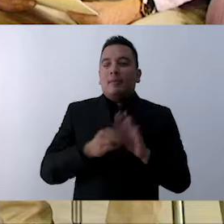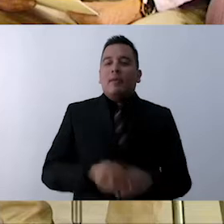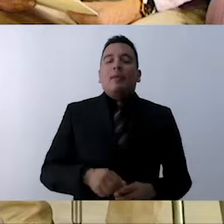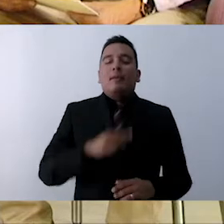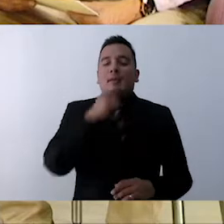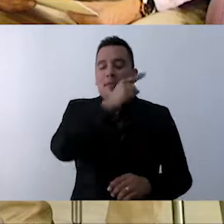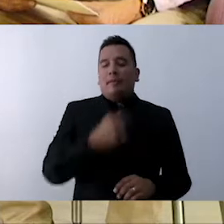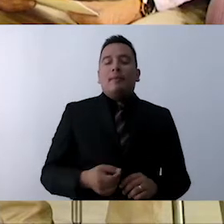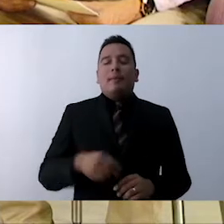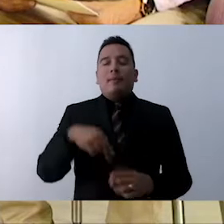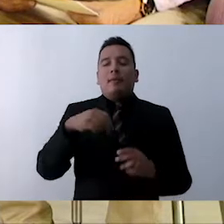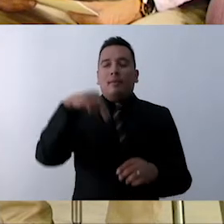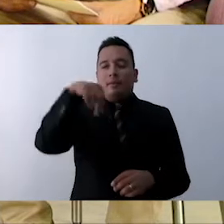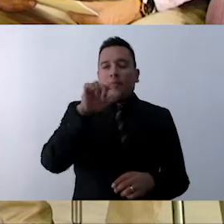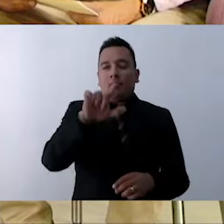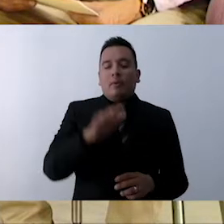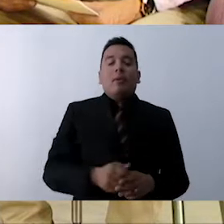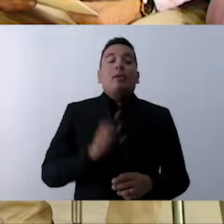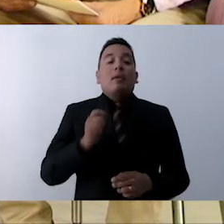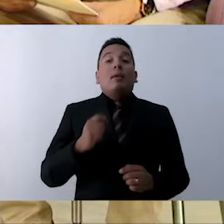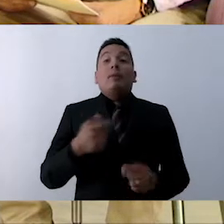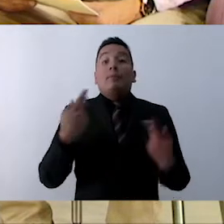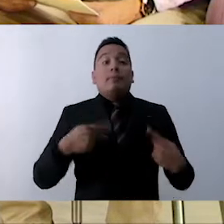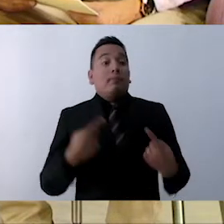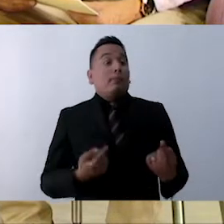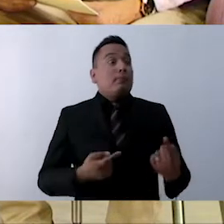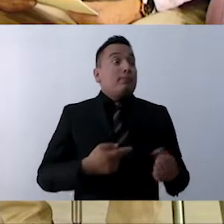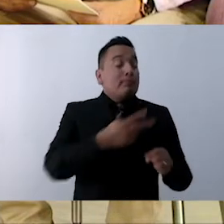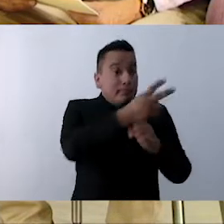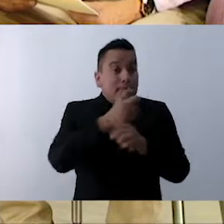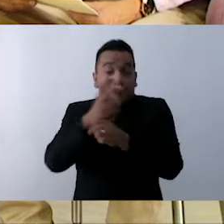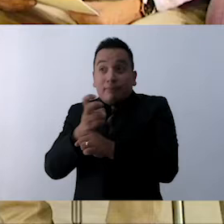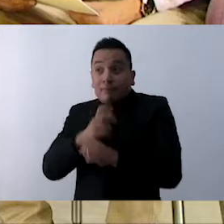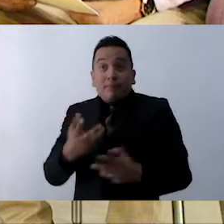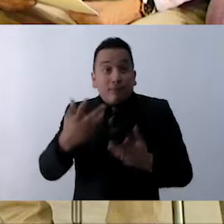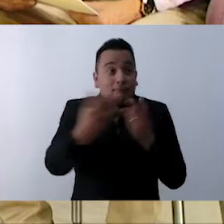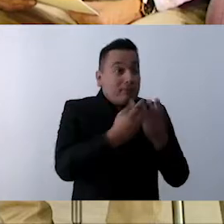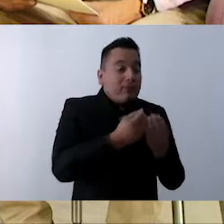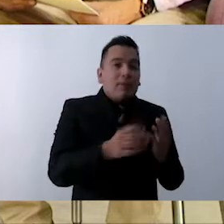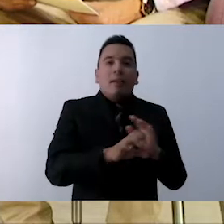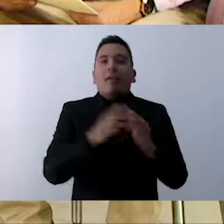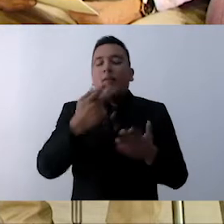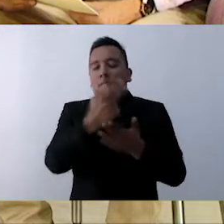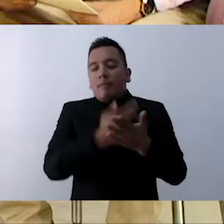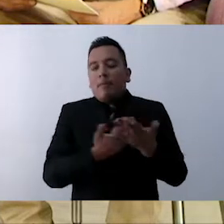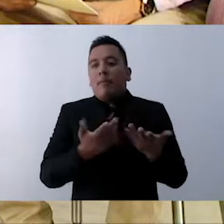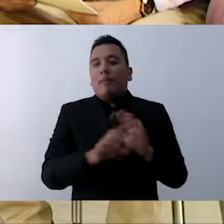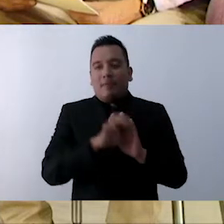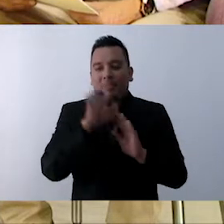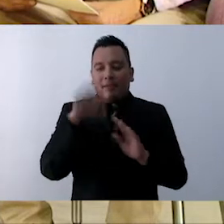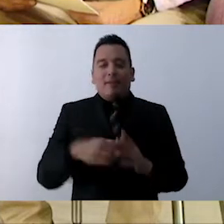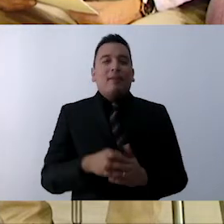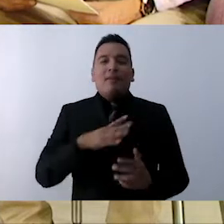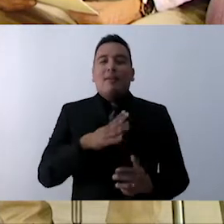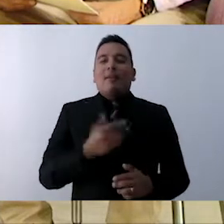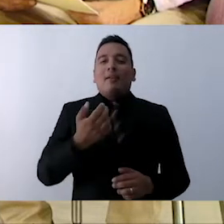te mencionaba la Comisión Estatal Electoral en el Estado de Nuevo León, acercarnos a los ciudadanos que están cerca de la comisión, hacer un programa